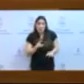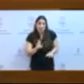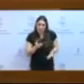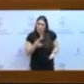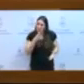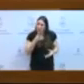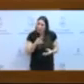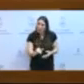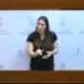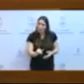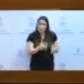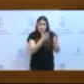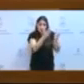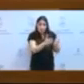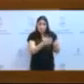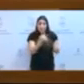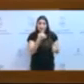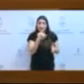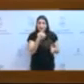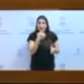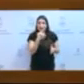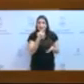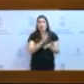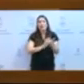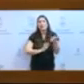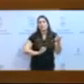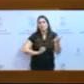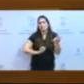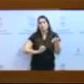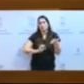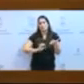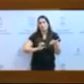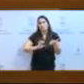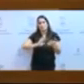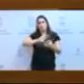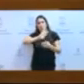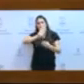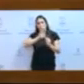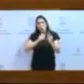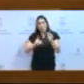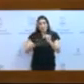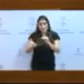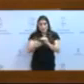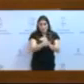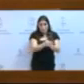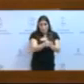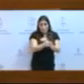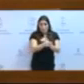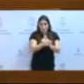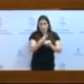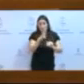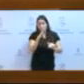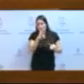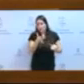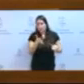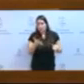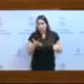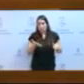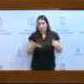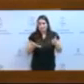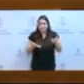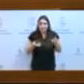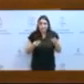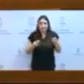miren, hablan ustedes, y ya me voy al texto de la transaccional, porque, bueno, no quiero decir que haya, bueno, pues una